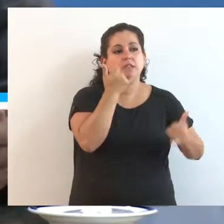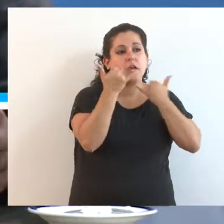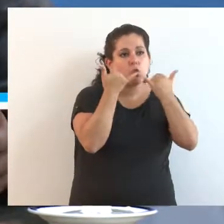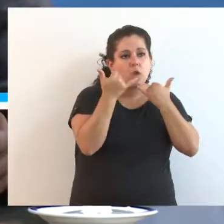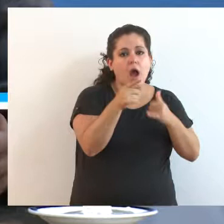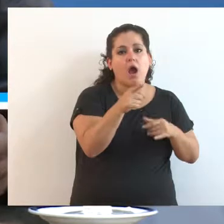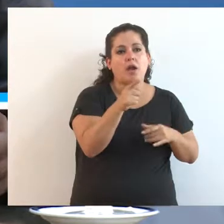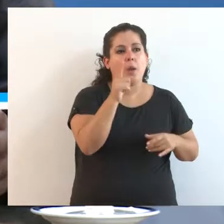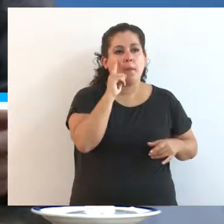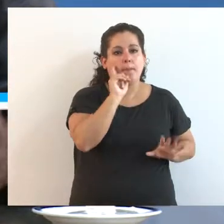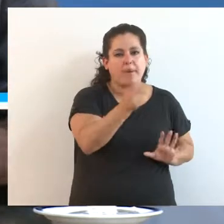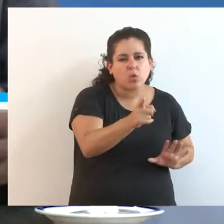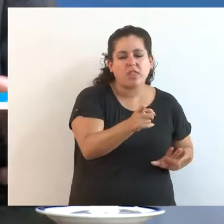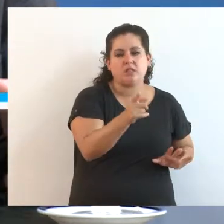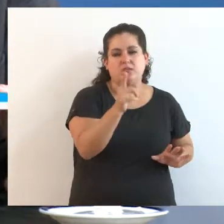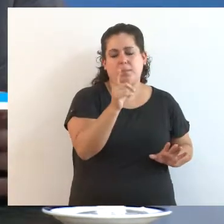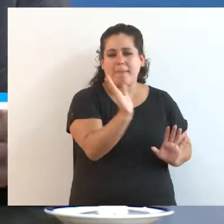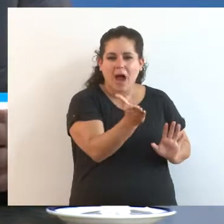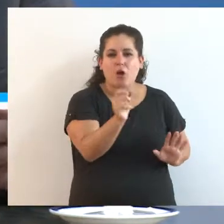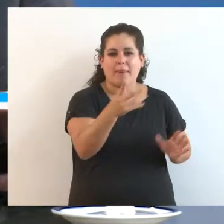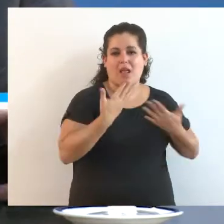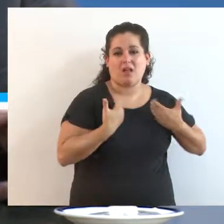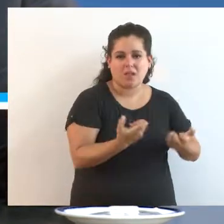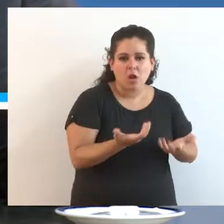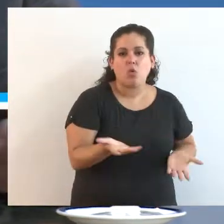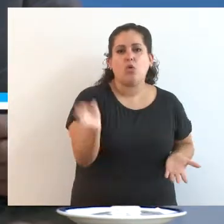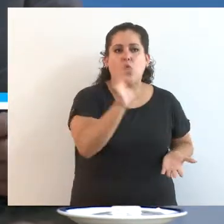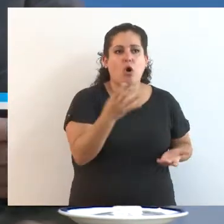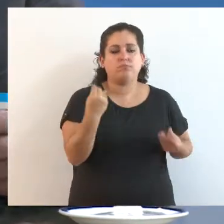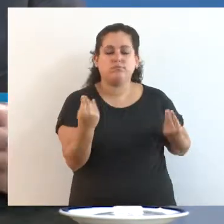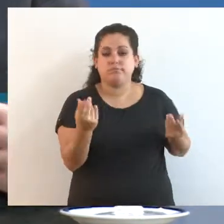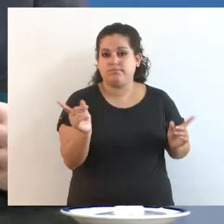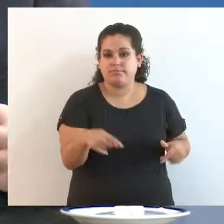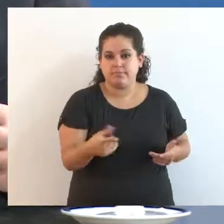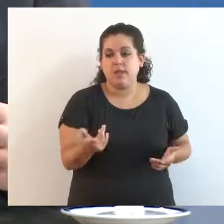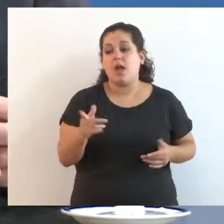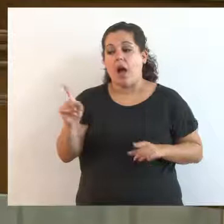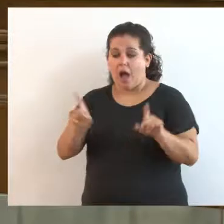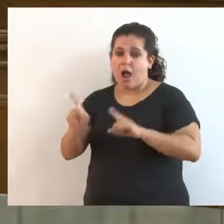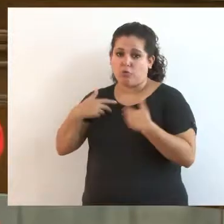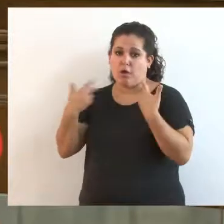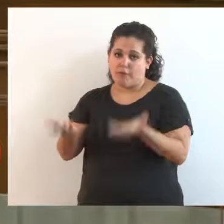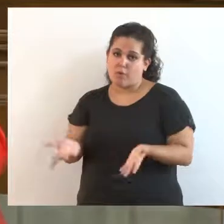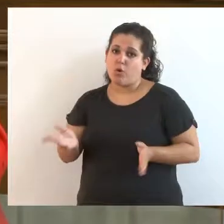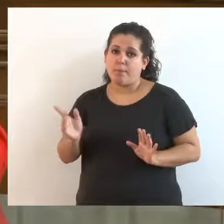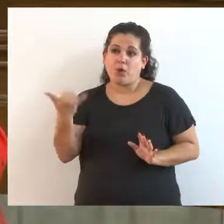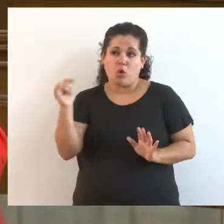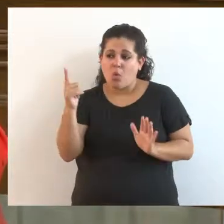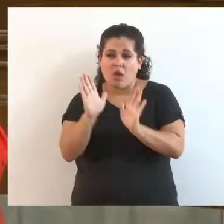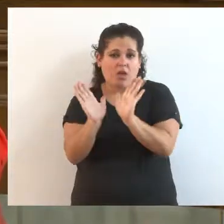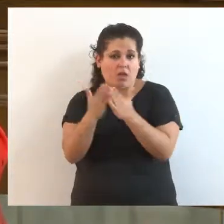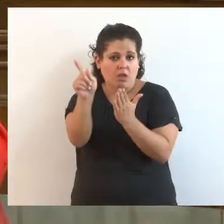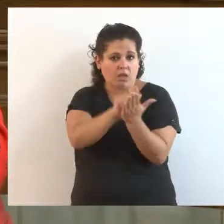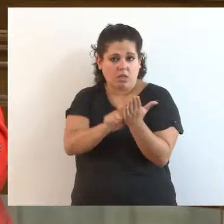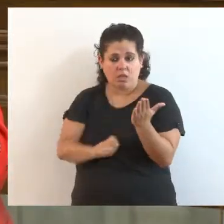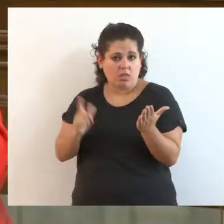de la telefonía celular son perjudiciales para la salud o no. Digamos que bueno, hay no más voces a bibliografía, favor de